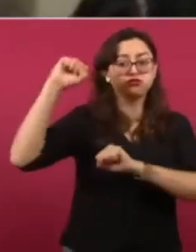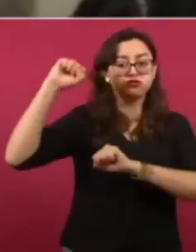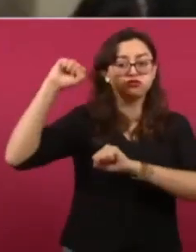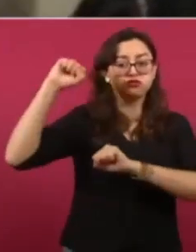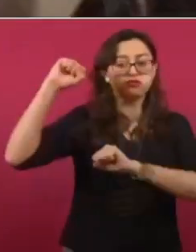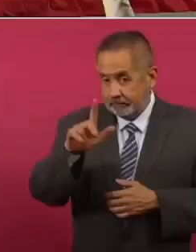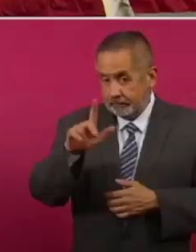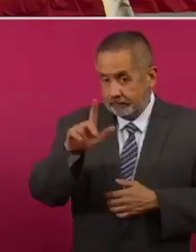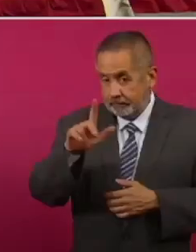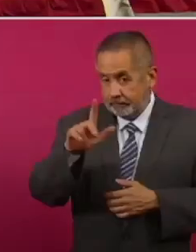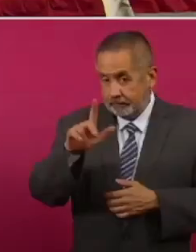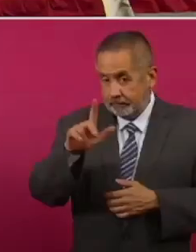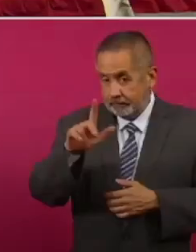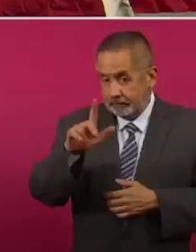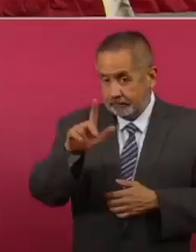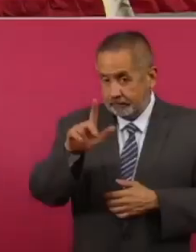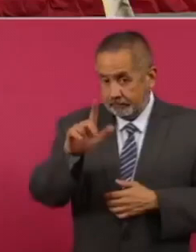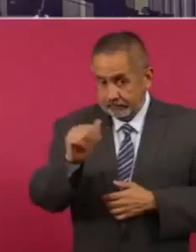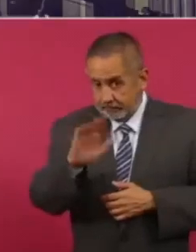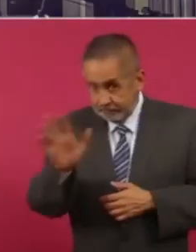República de hoy por la mañana.